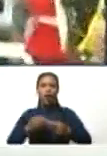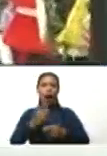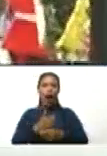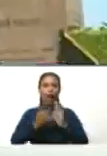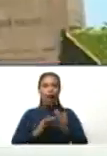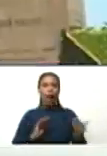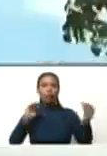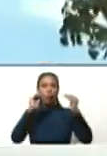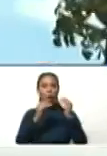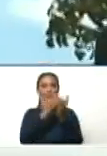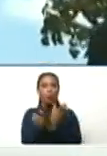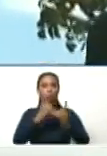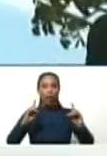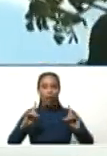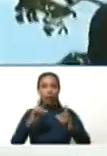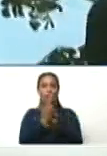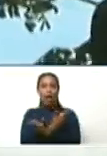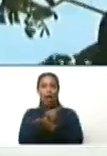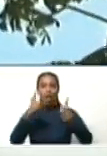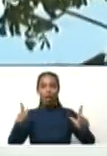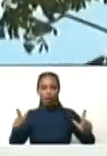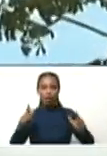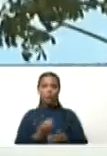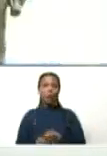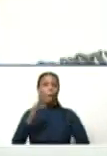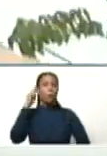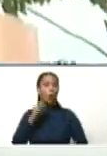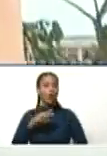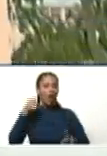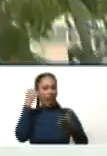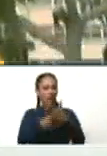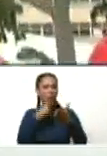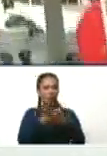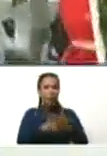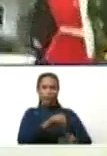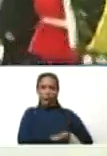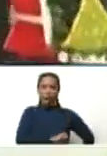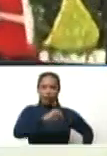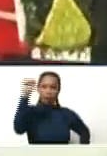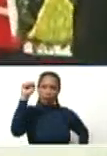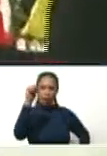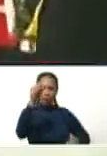Ese es Bolívar, es la libertad. Bolívar es la batalla, es la espada firme,